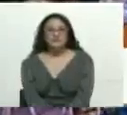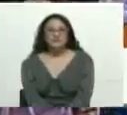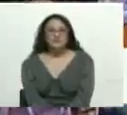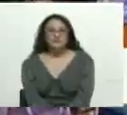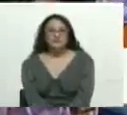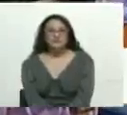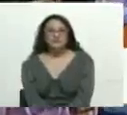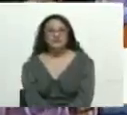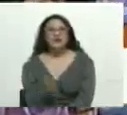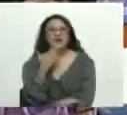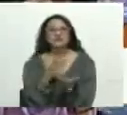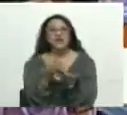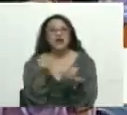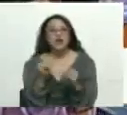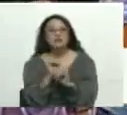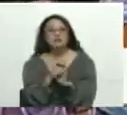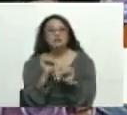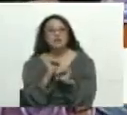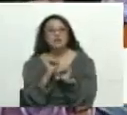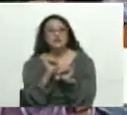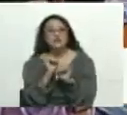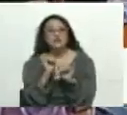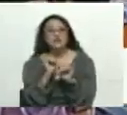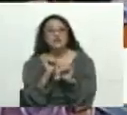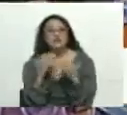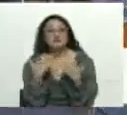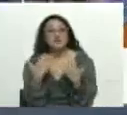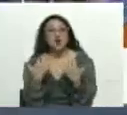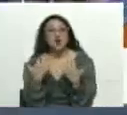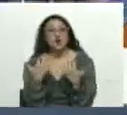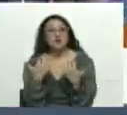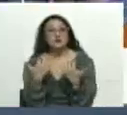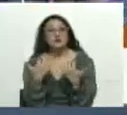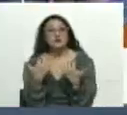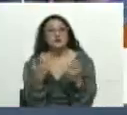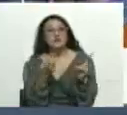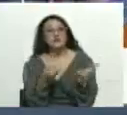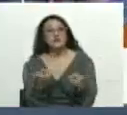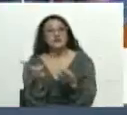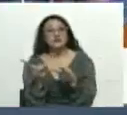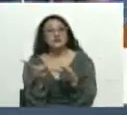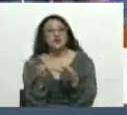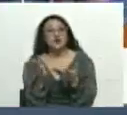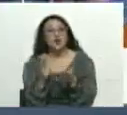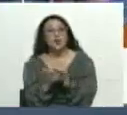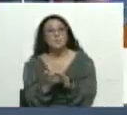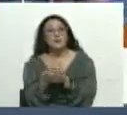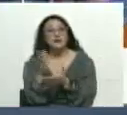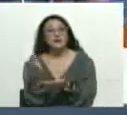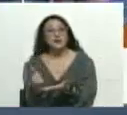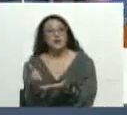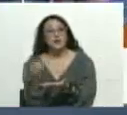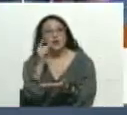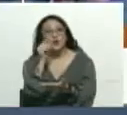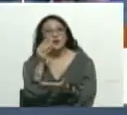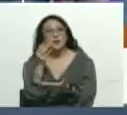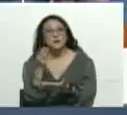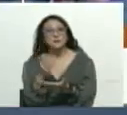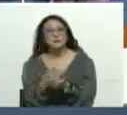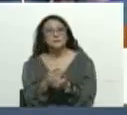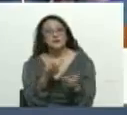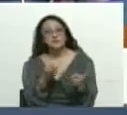Gracias Tania vamos a cerrar entonces este panel con broche de oro invitando a nuestros compañeros Bueno